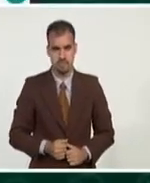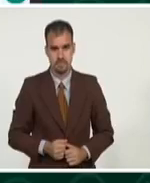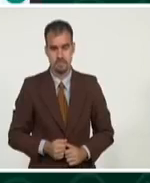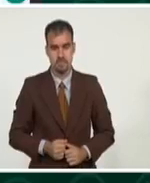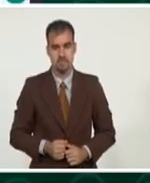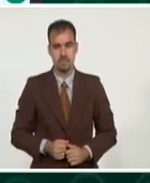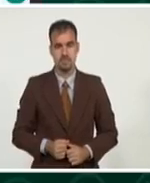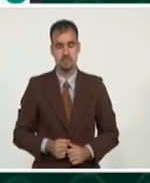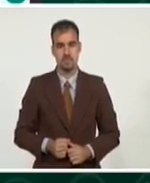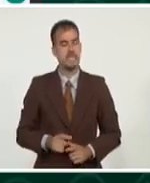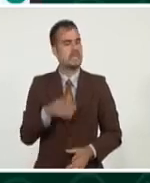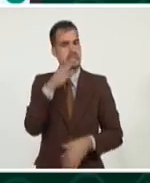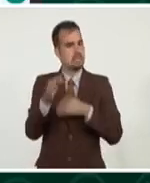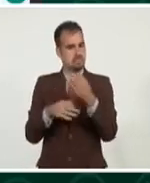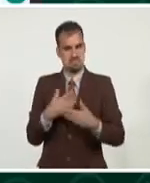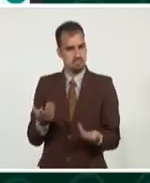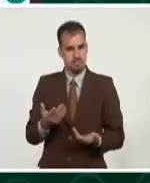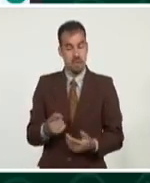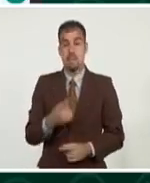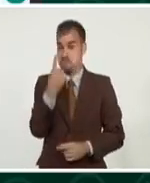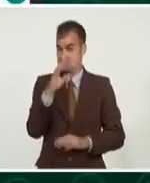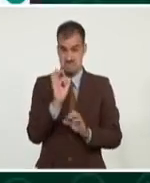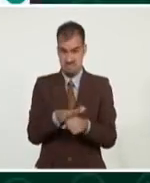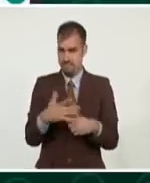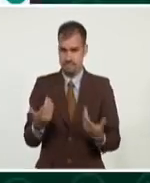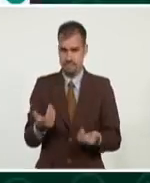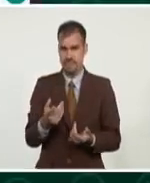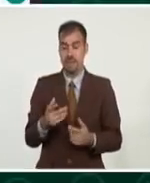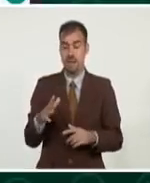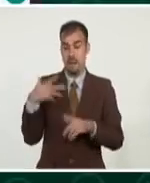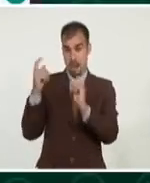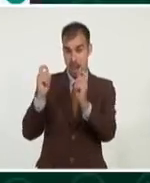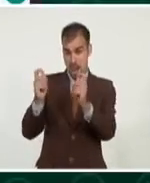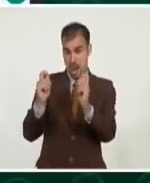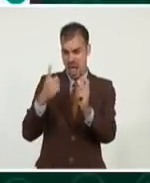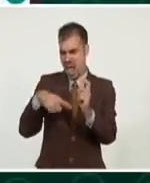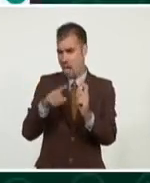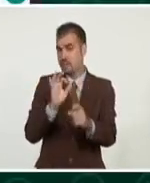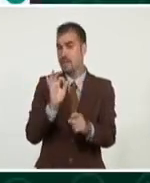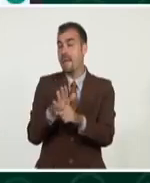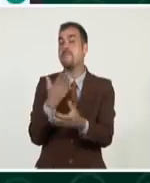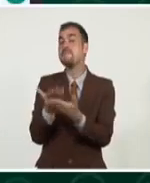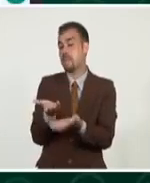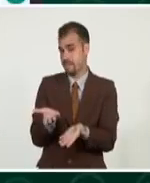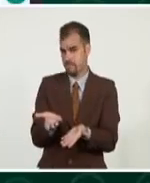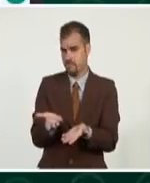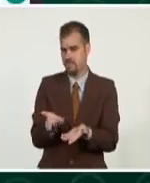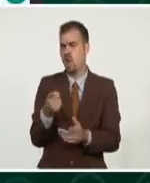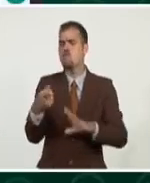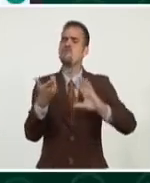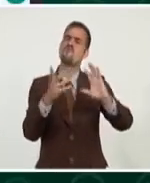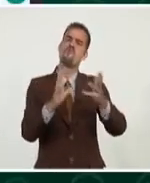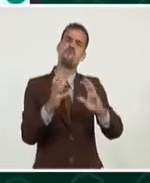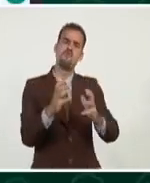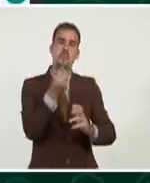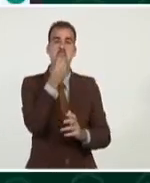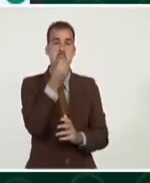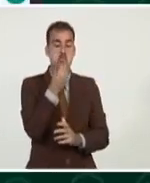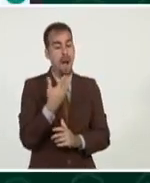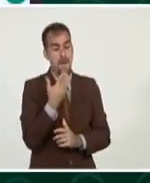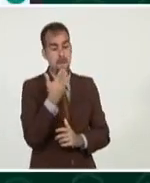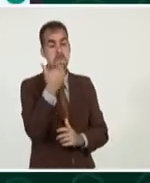de hambre tiene peticiones. Entonces la huelga de hambre siempre sí es un método que puede ser exitoso si